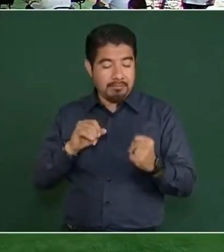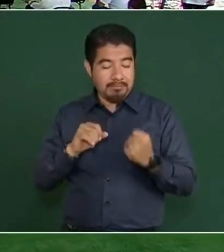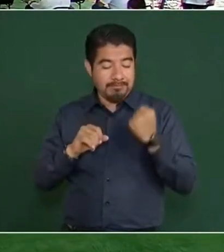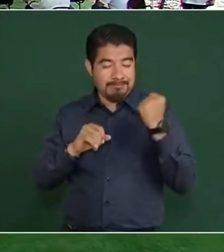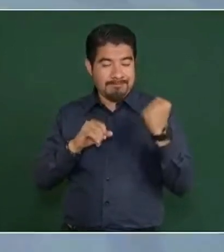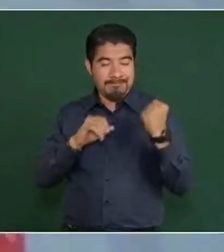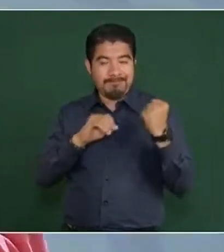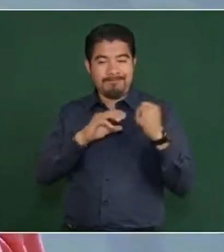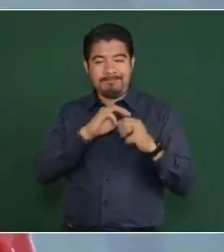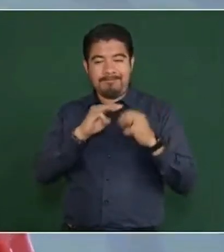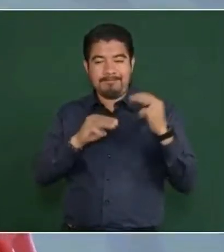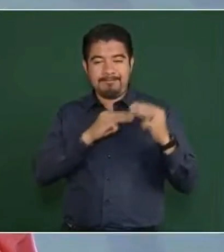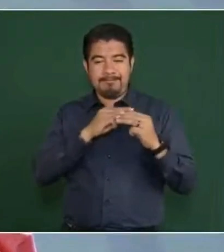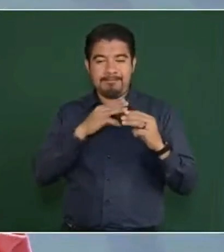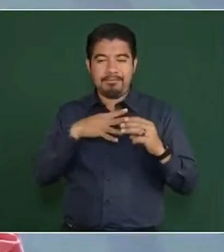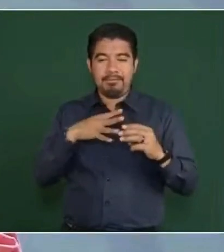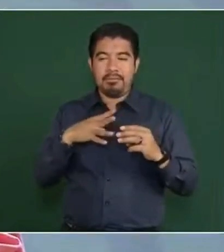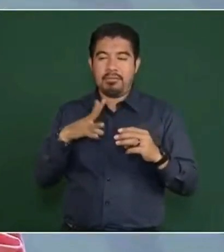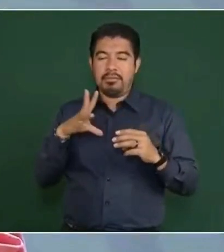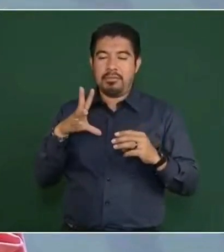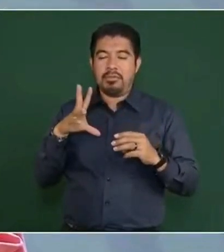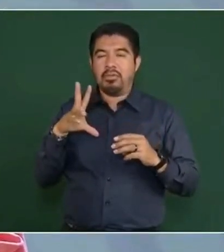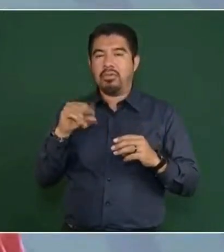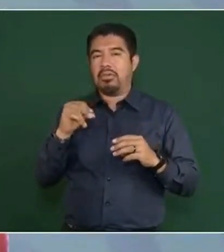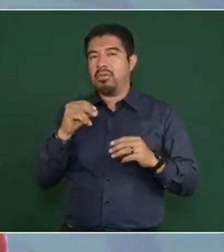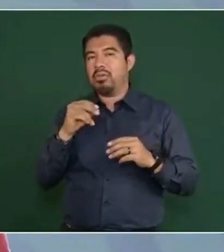Y esto no es conveniente,